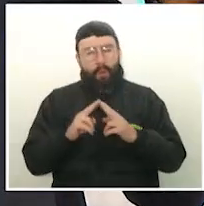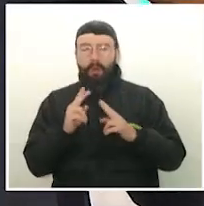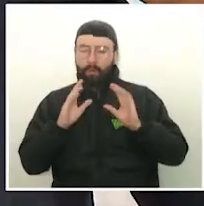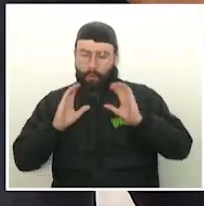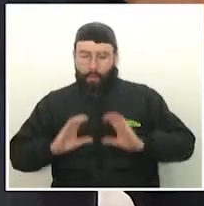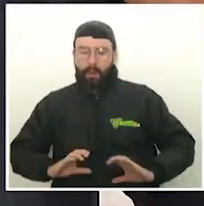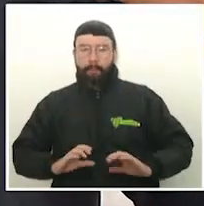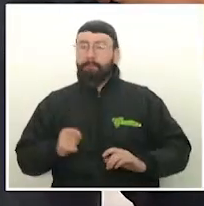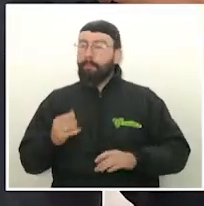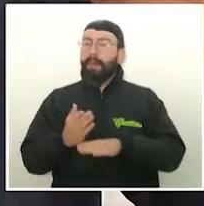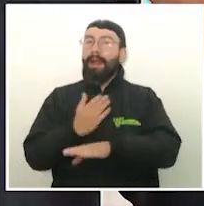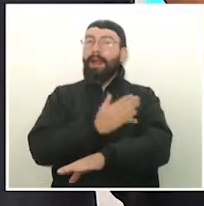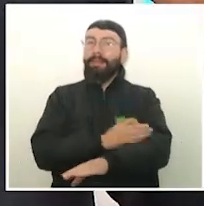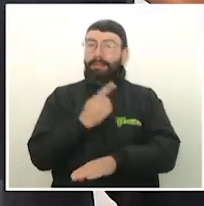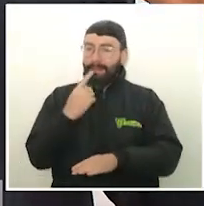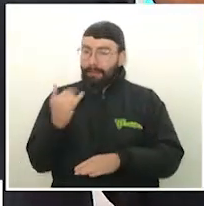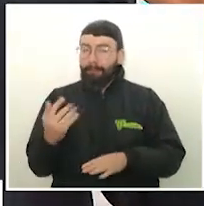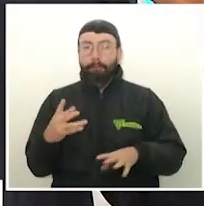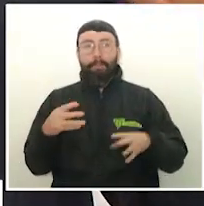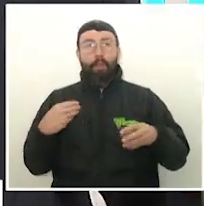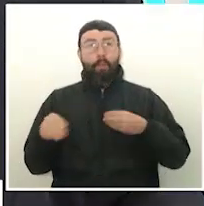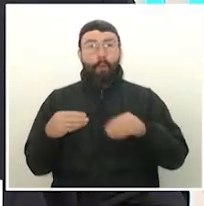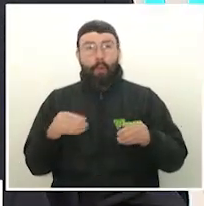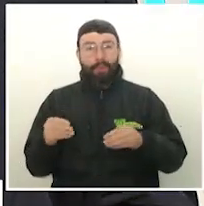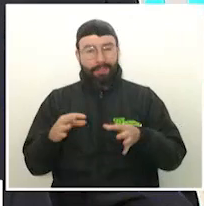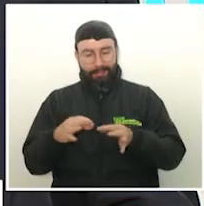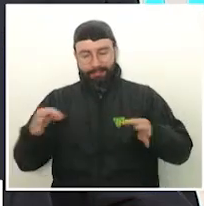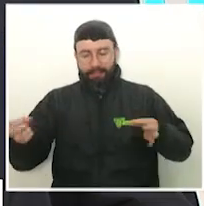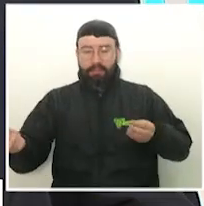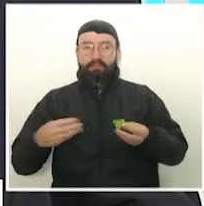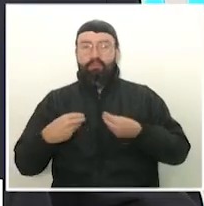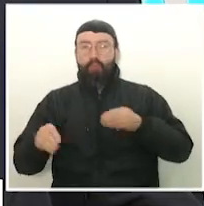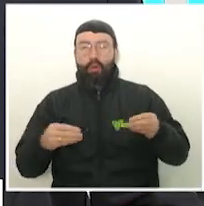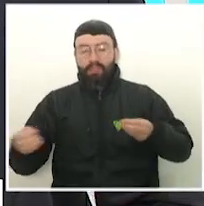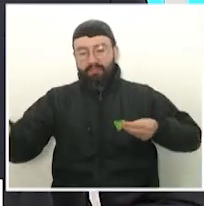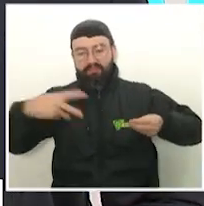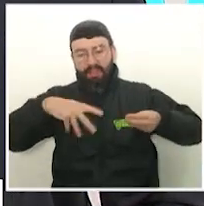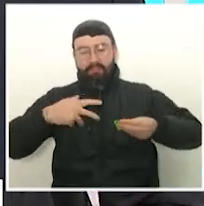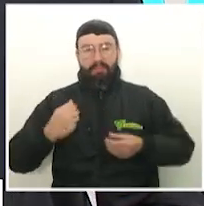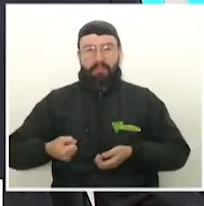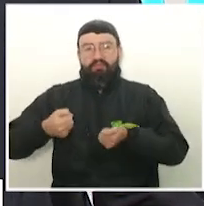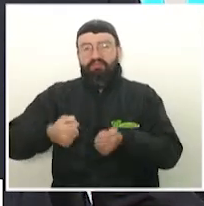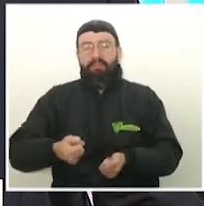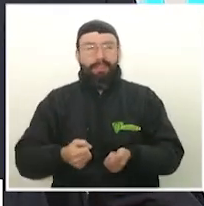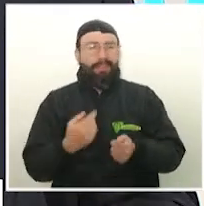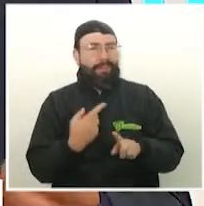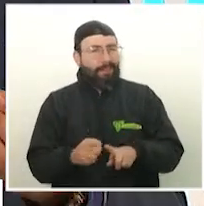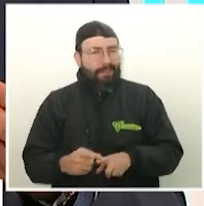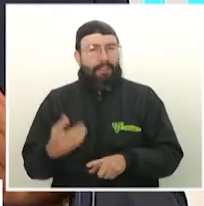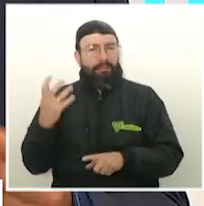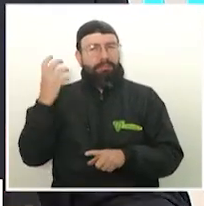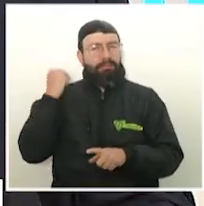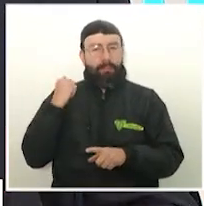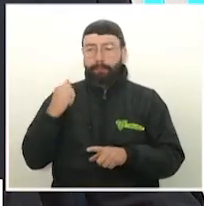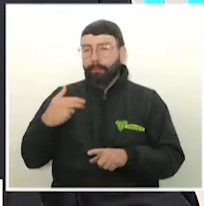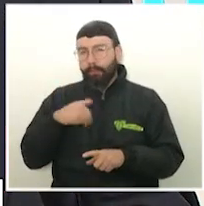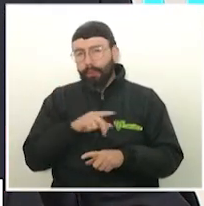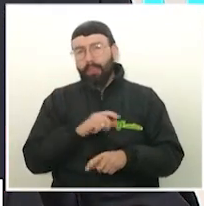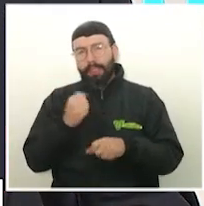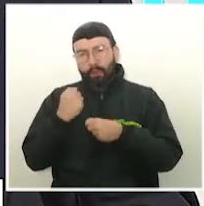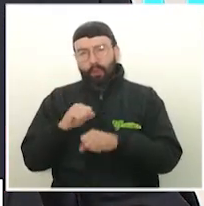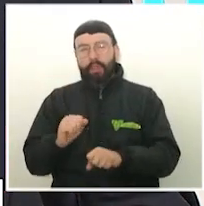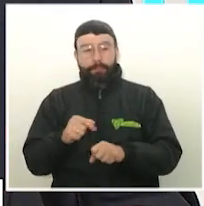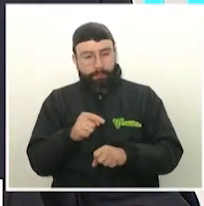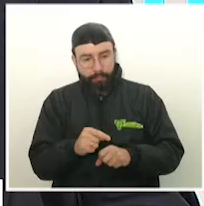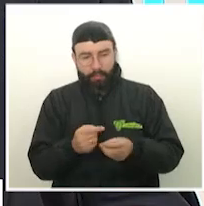diciendo ahora de las bolsas, que nosotros hace mucho tiempo utilizamos este tipo de empaques en nuestros productos, que tratamos de que sean